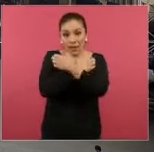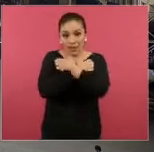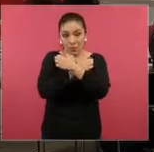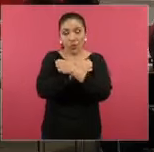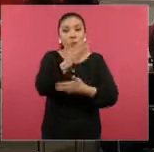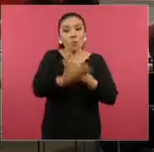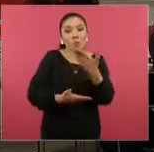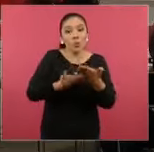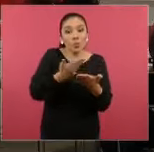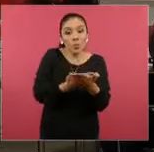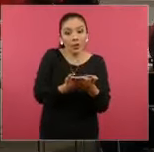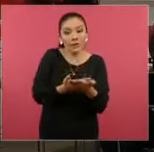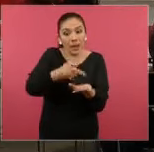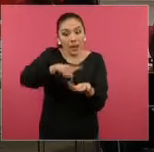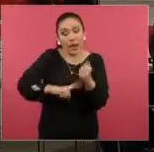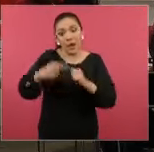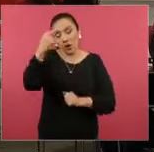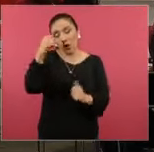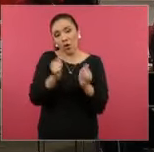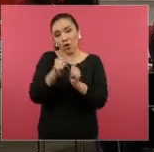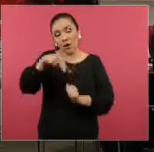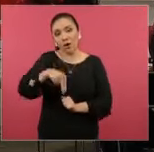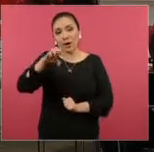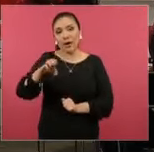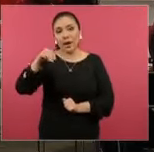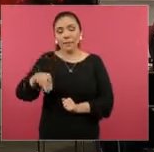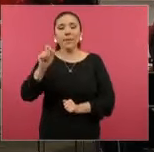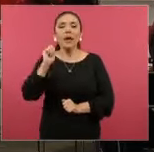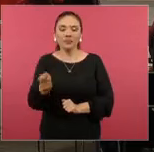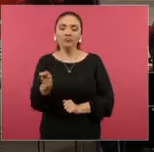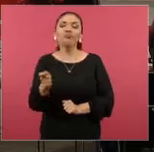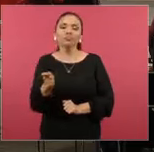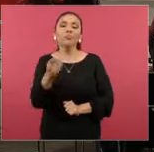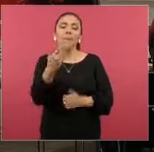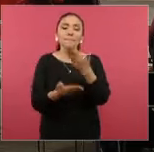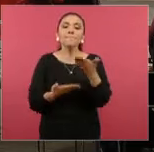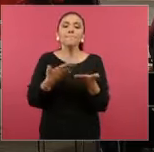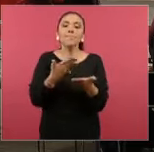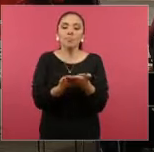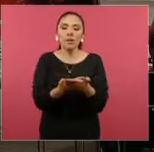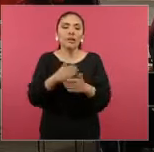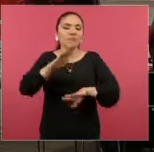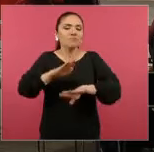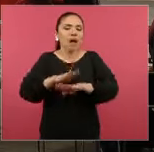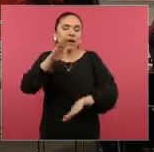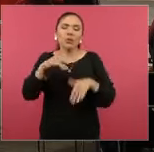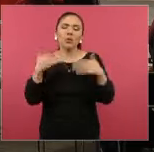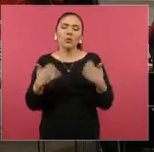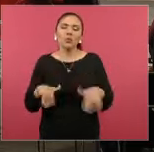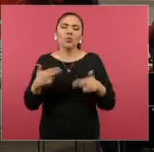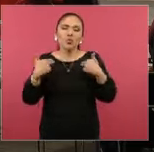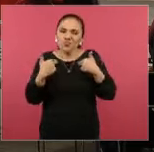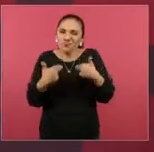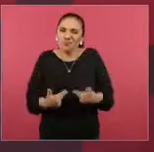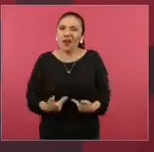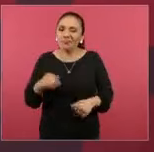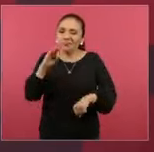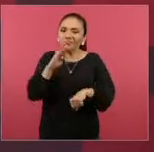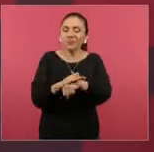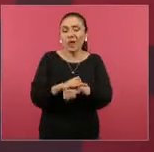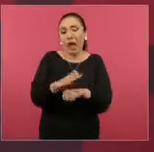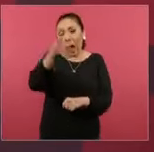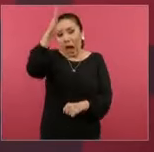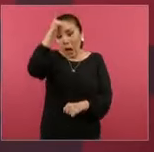propuesta educativa que tiene la Nueva Escuela Mexicana es una propuesta profundamente humanista, con